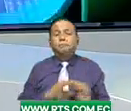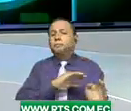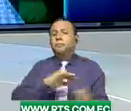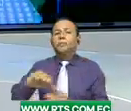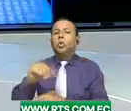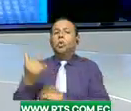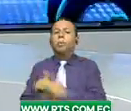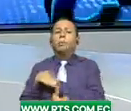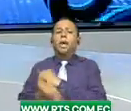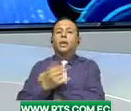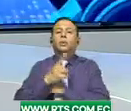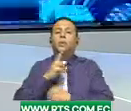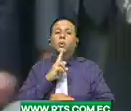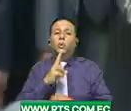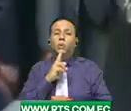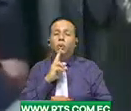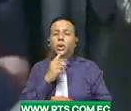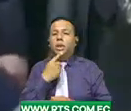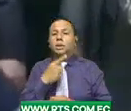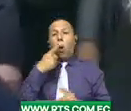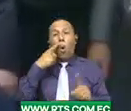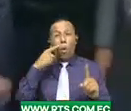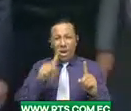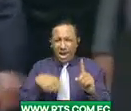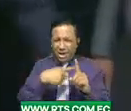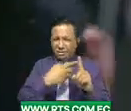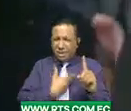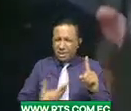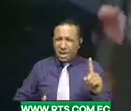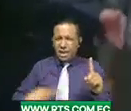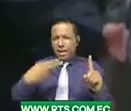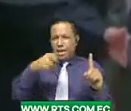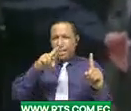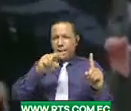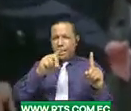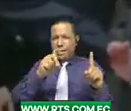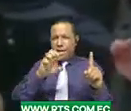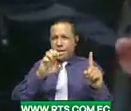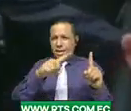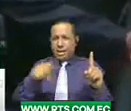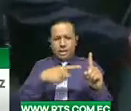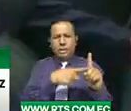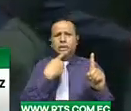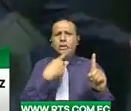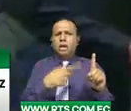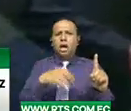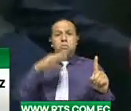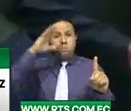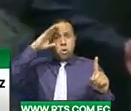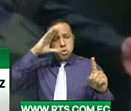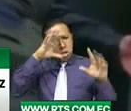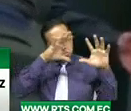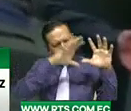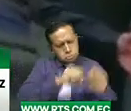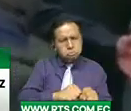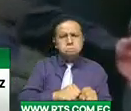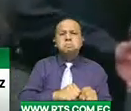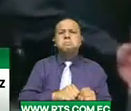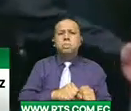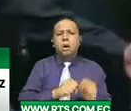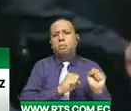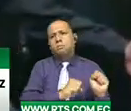Honduras detienen al expresidente Juan Orlando Hernández para cumplir una petición de extradición de Estados Unidos que lo acusa por